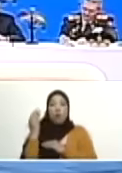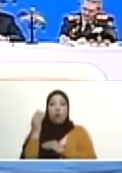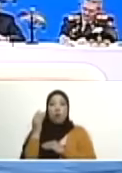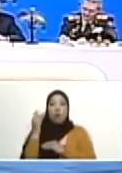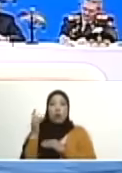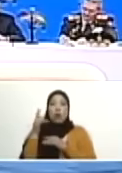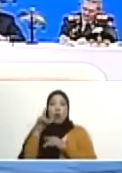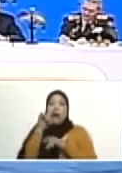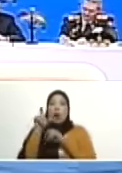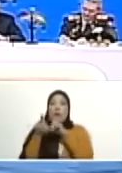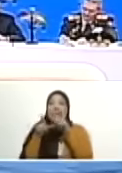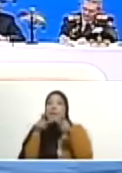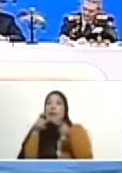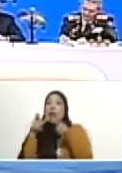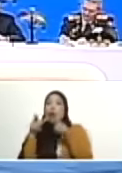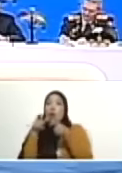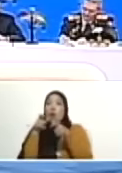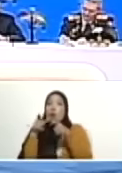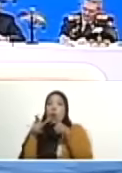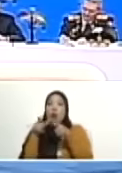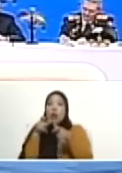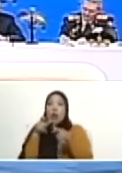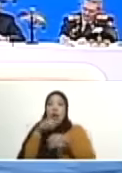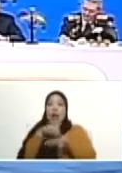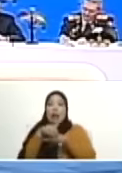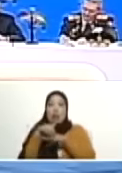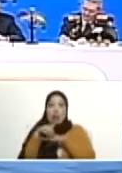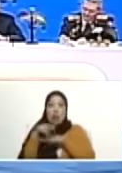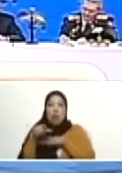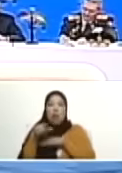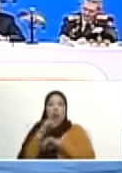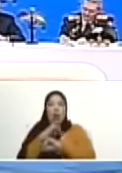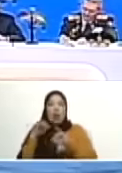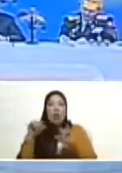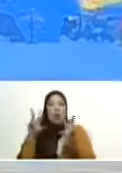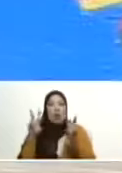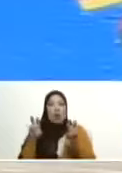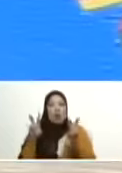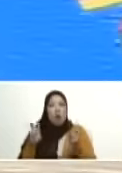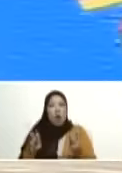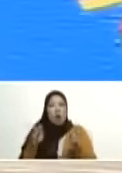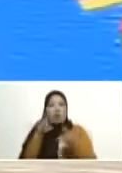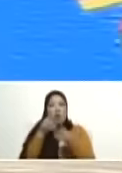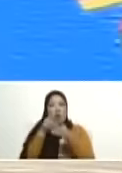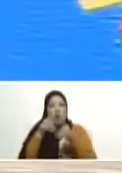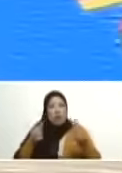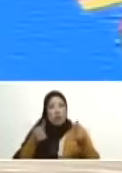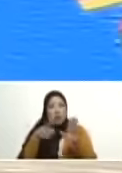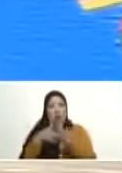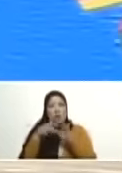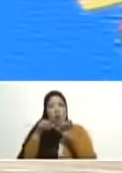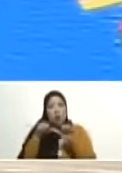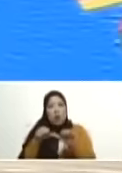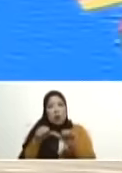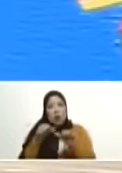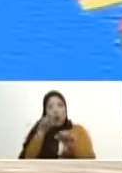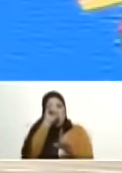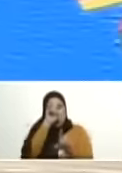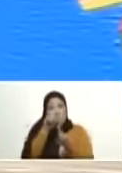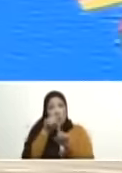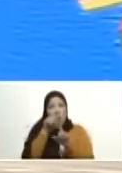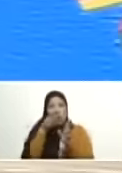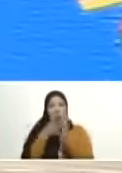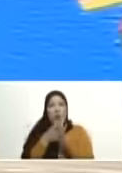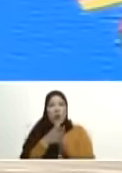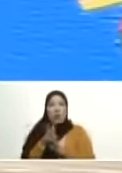y consulte con las partes para llegar a consenso y definir un nuevo buen oficiante y continuar por la vía